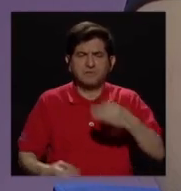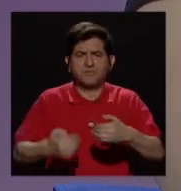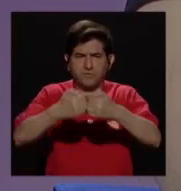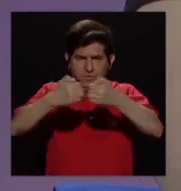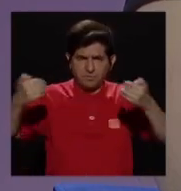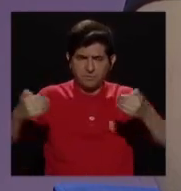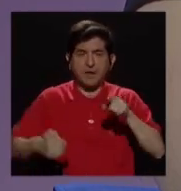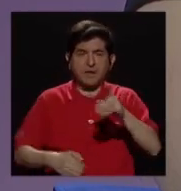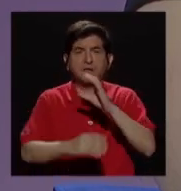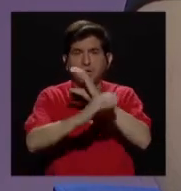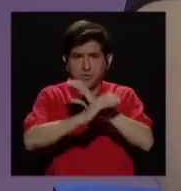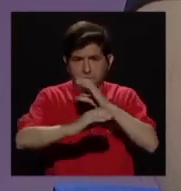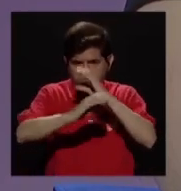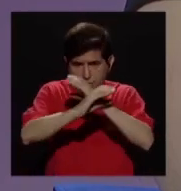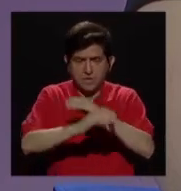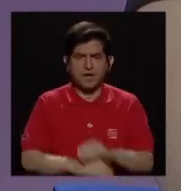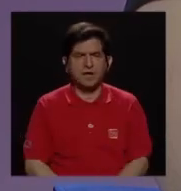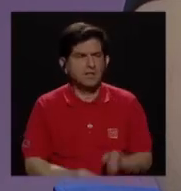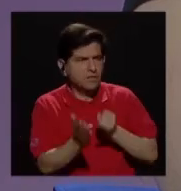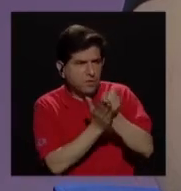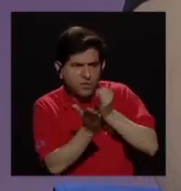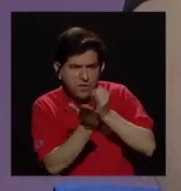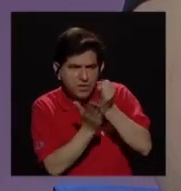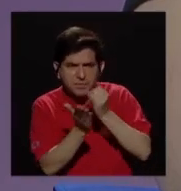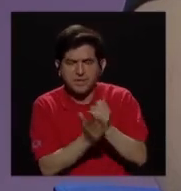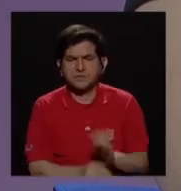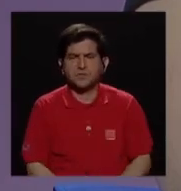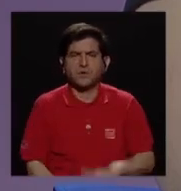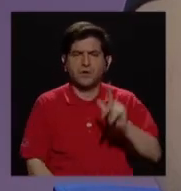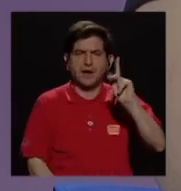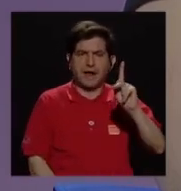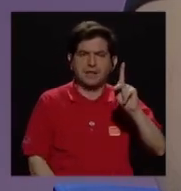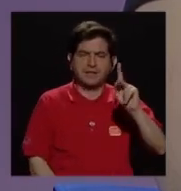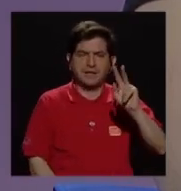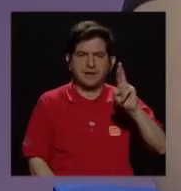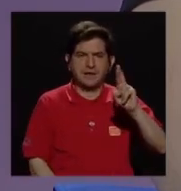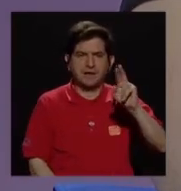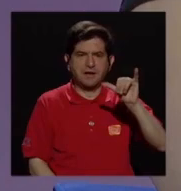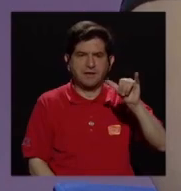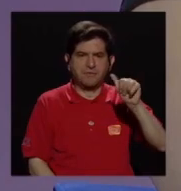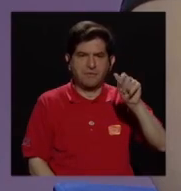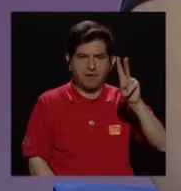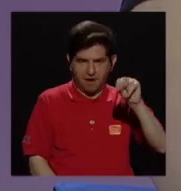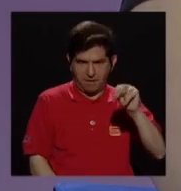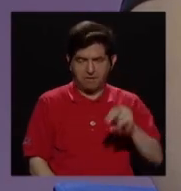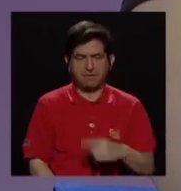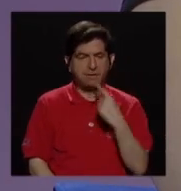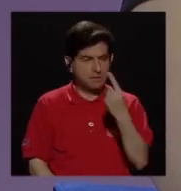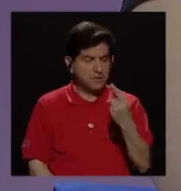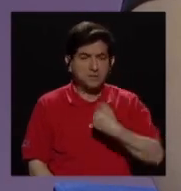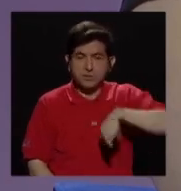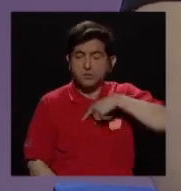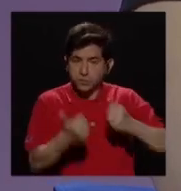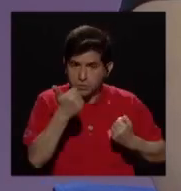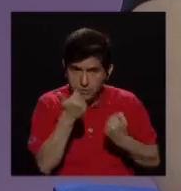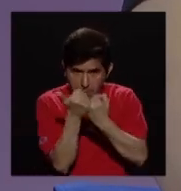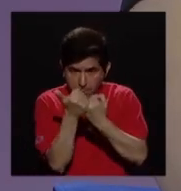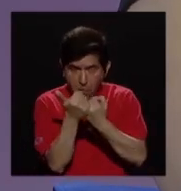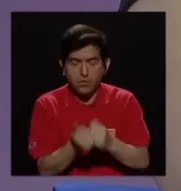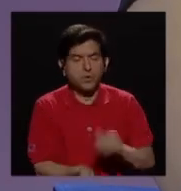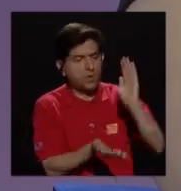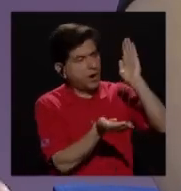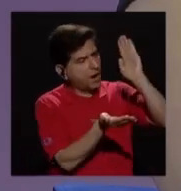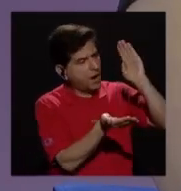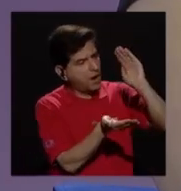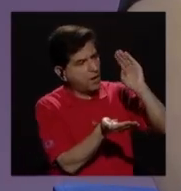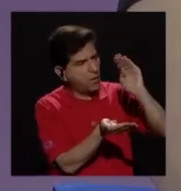es lo que tenemos que cuidar. Investigaciones como de Catherine Ryan lo que apuntan es que cuando apoyamos, logramos bajar